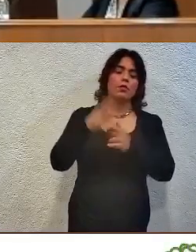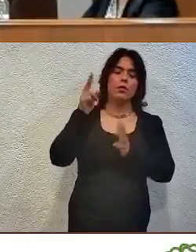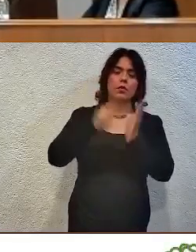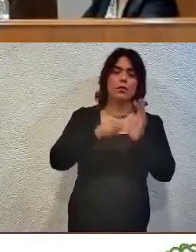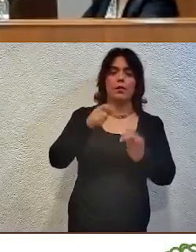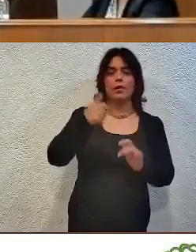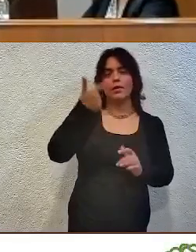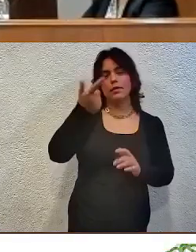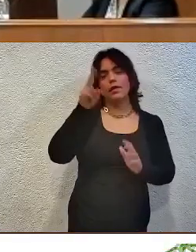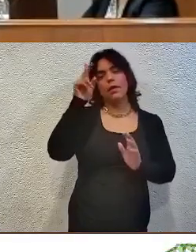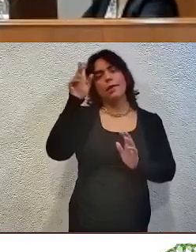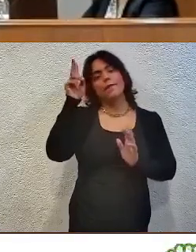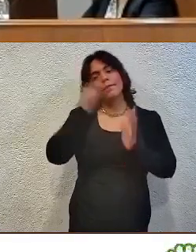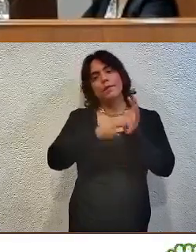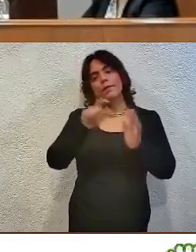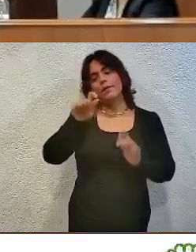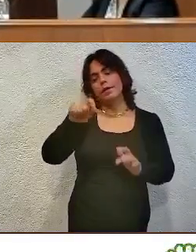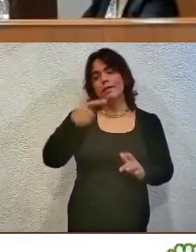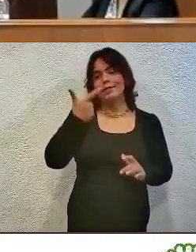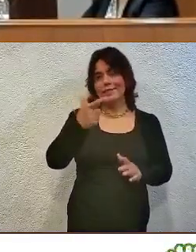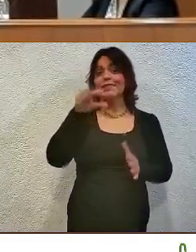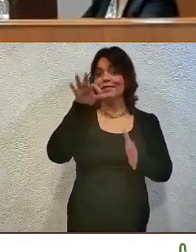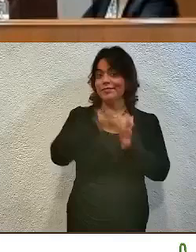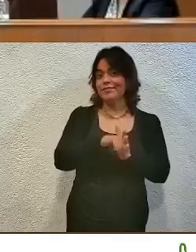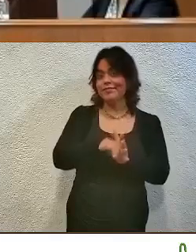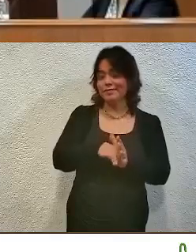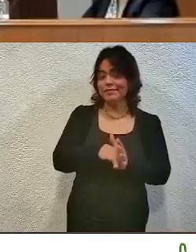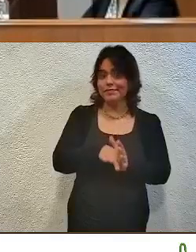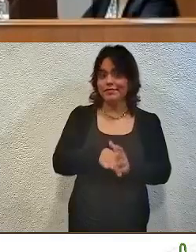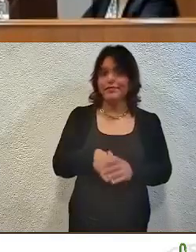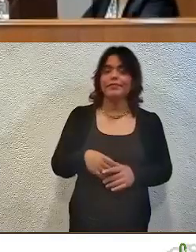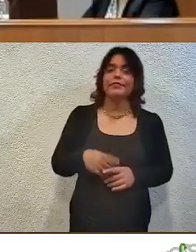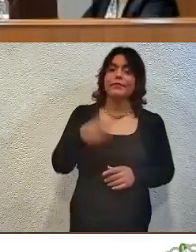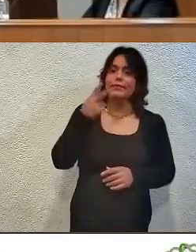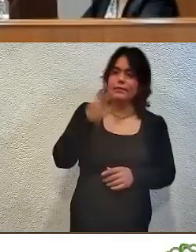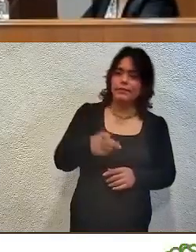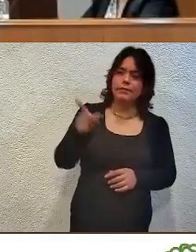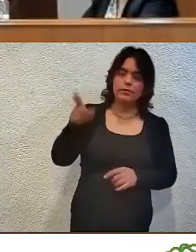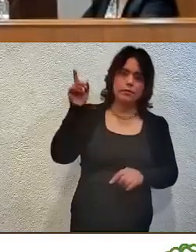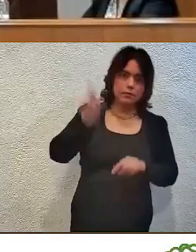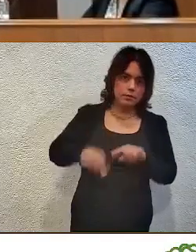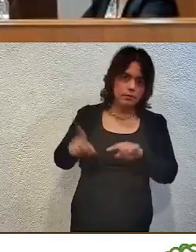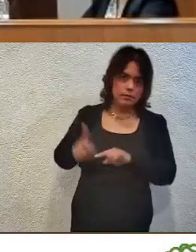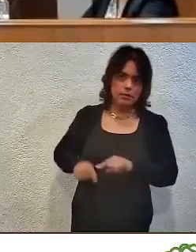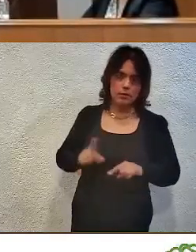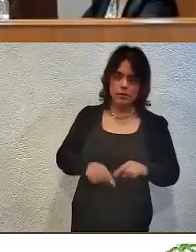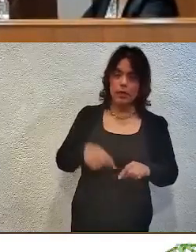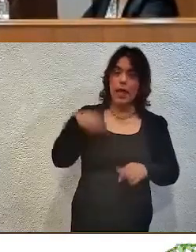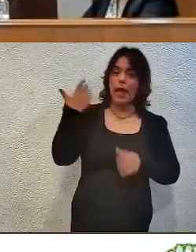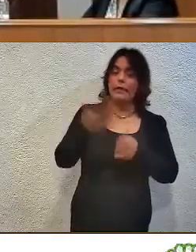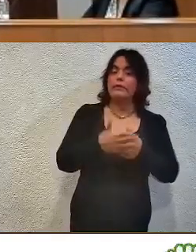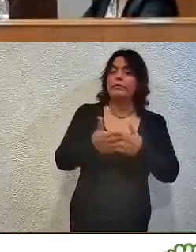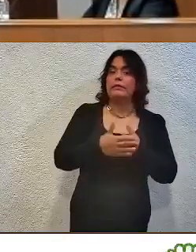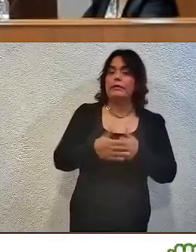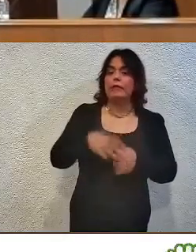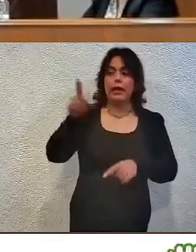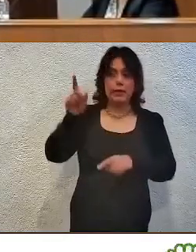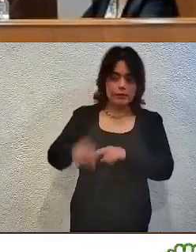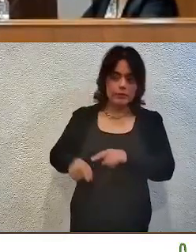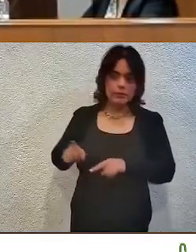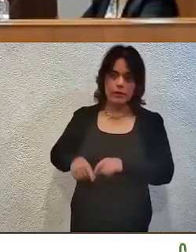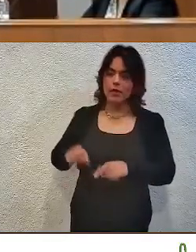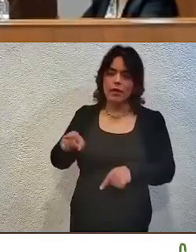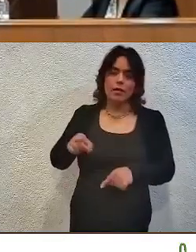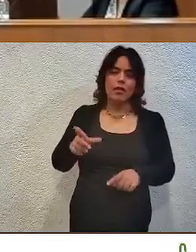2026/2027. Es decir, se inconforma por la supuesta intención de removerla de un cargo futuro que actualmente no